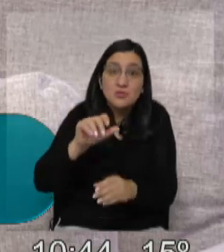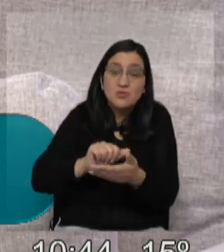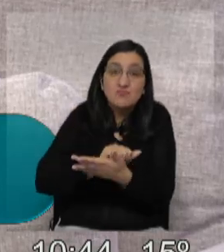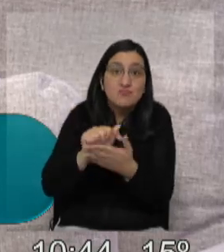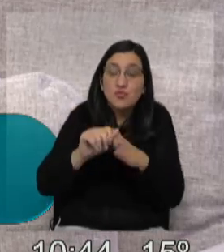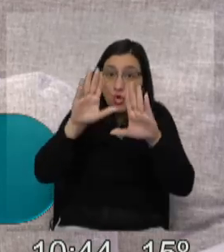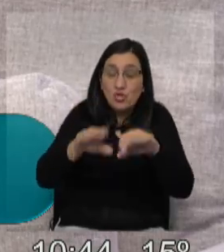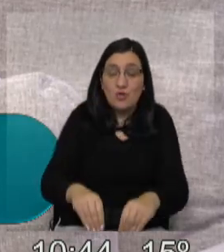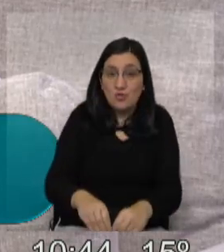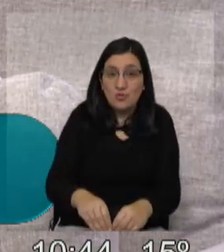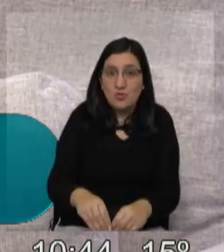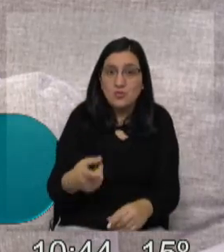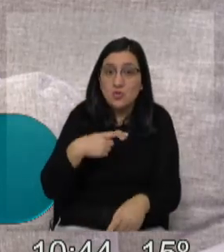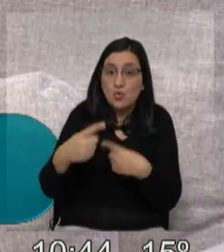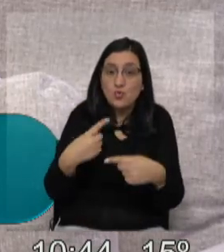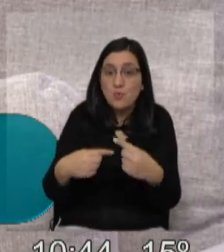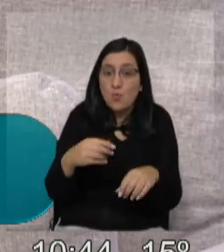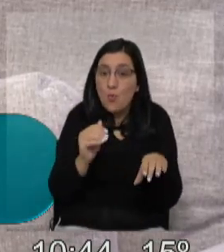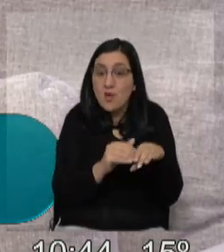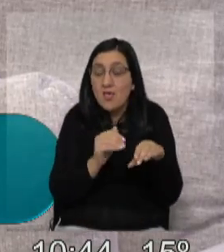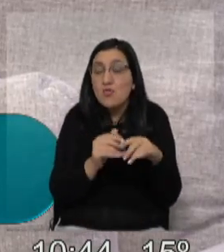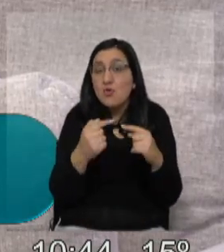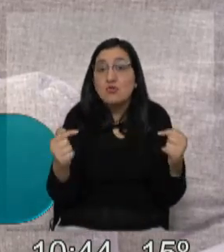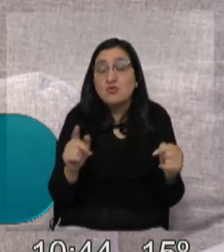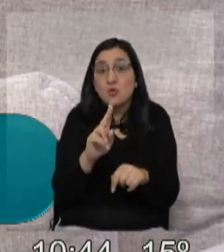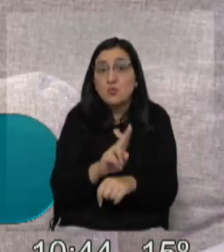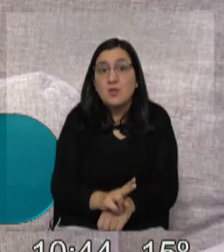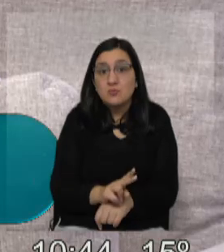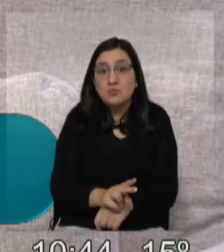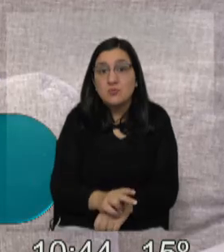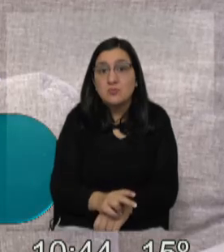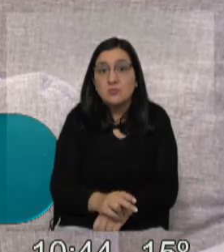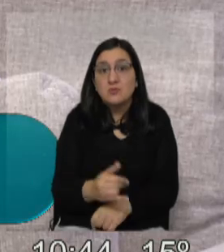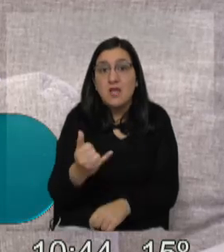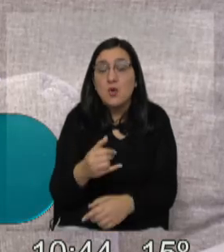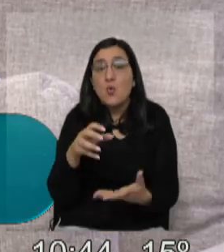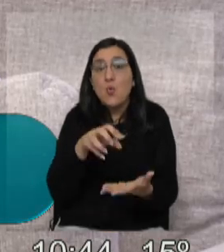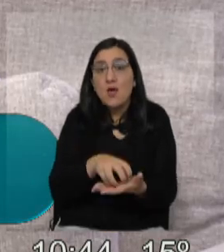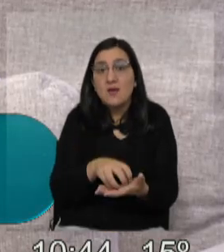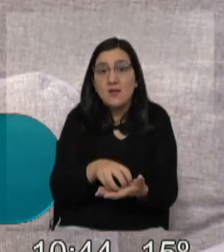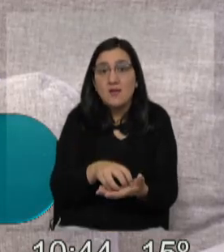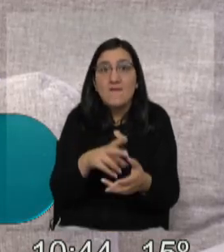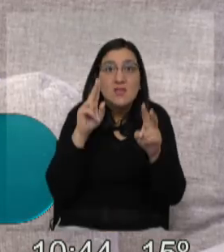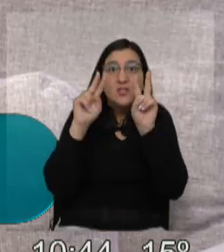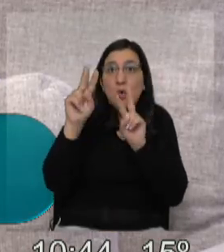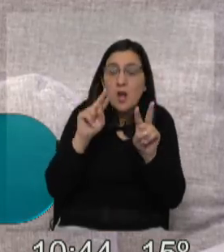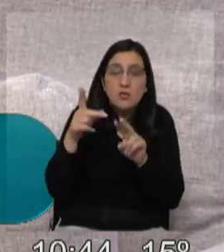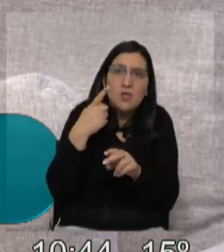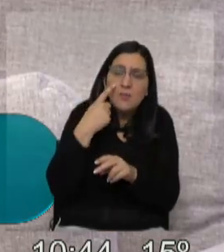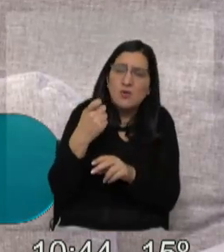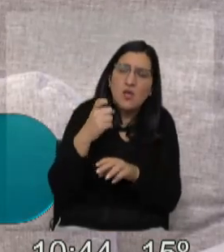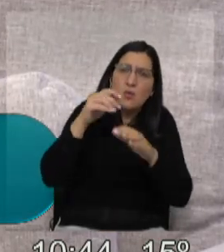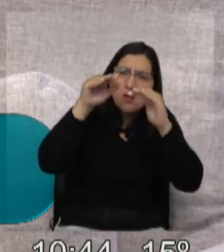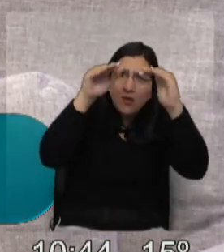que tenemos. Y seguimos conservando cosas que no usamos, que están ocupando espacio no solo físico, sino visual. Entonces,